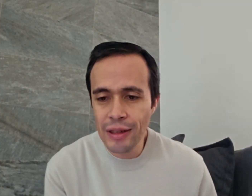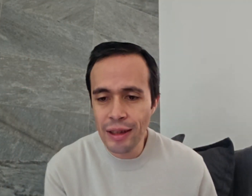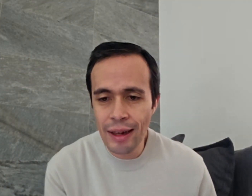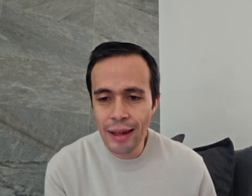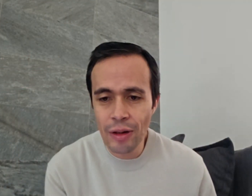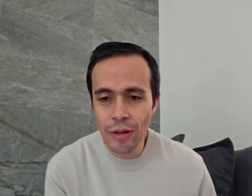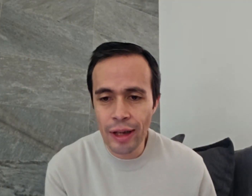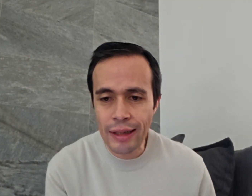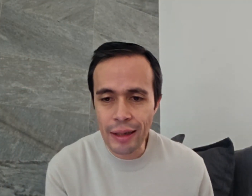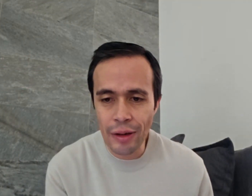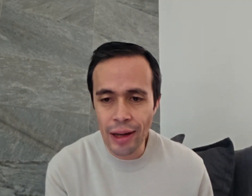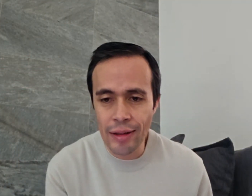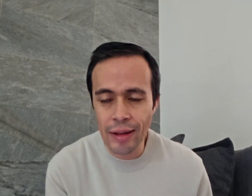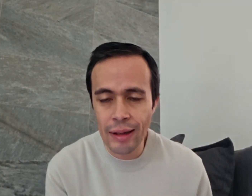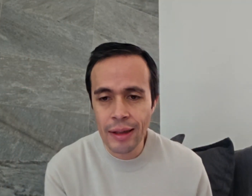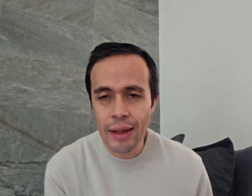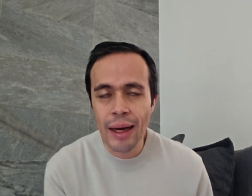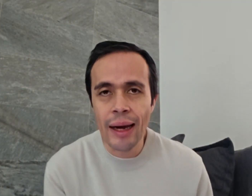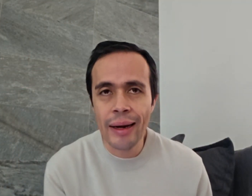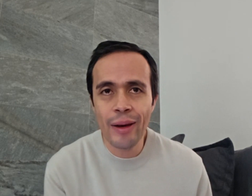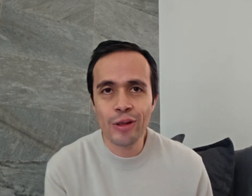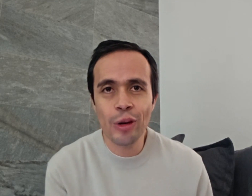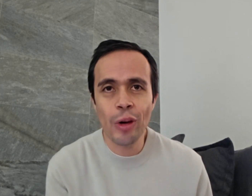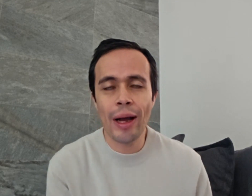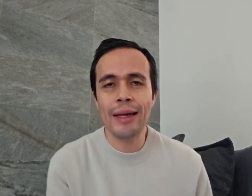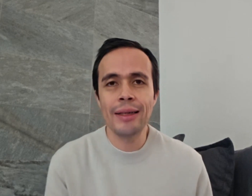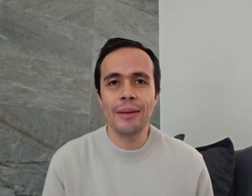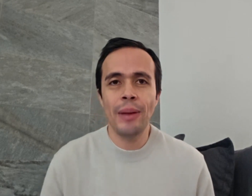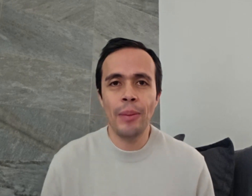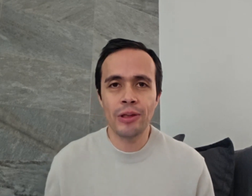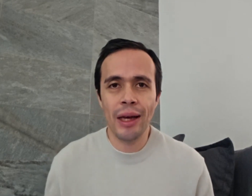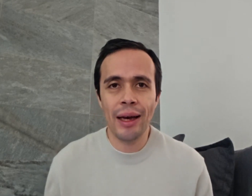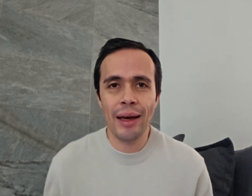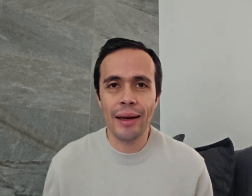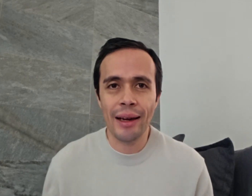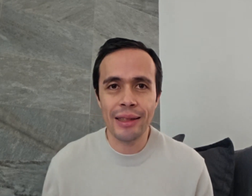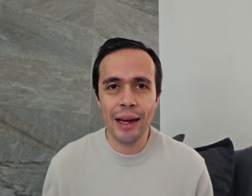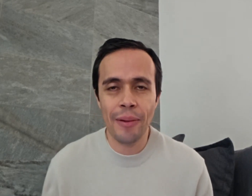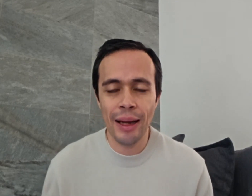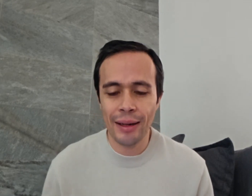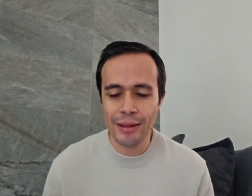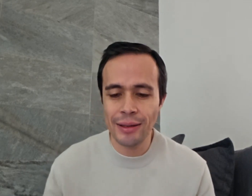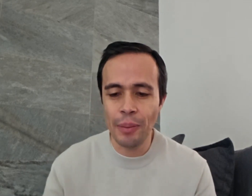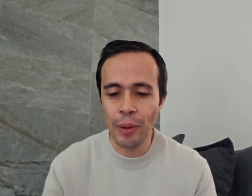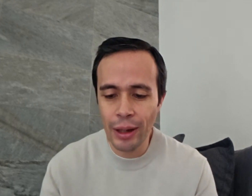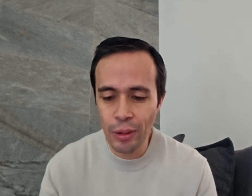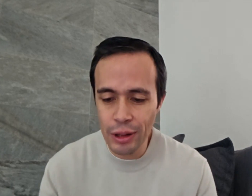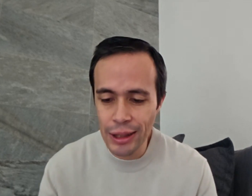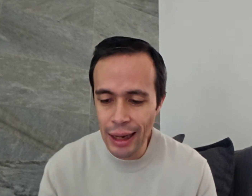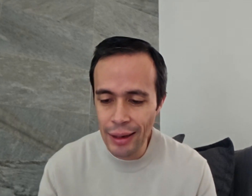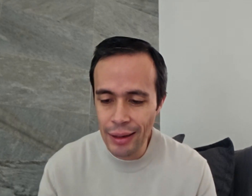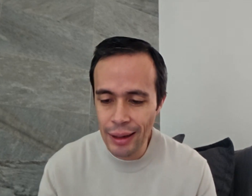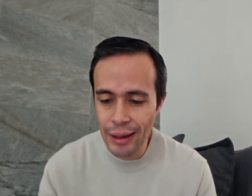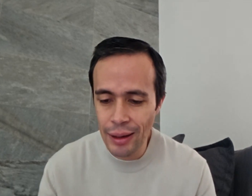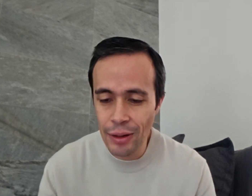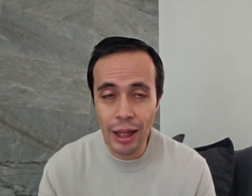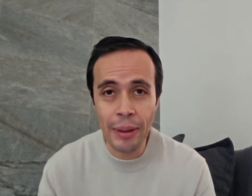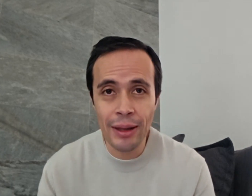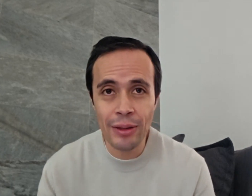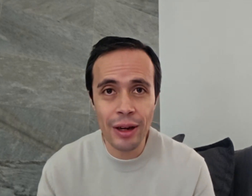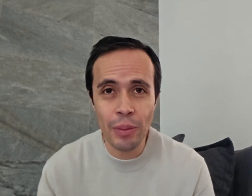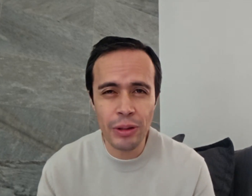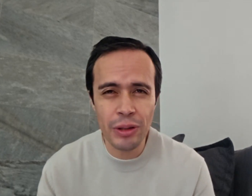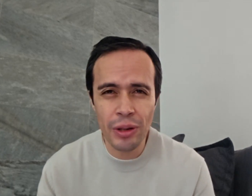Bueno, pues así están las cosas en lo que hace al río Sonora. Vamos a regresar a hablar del Poder Judicial y